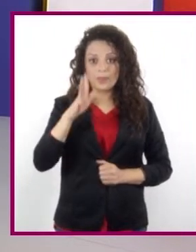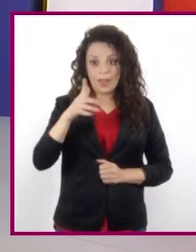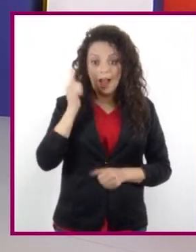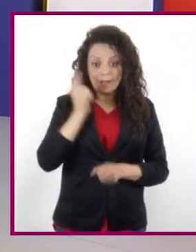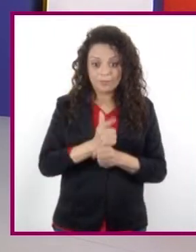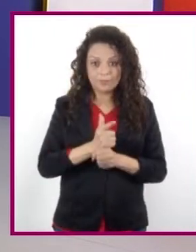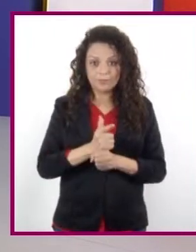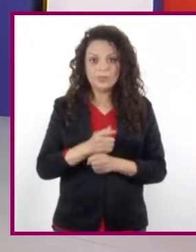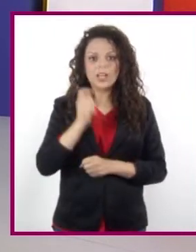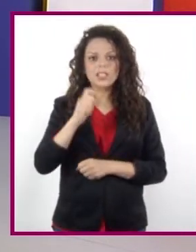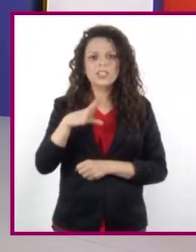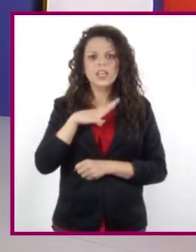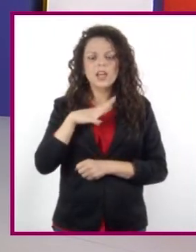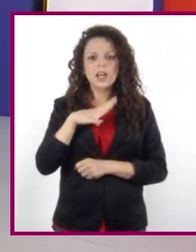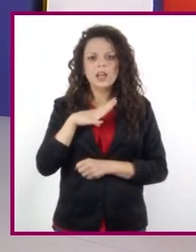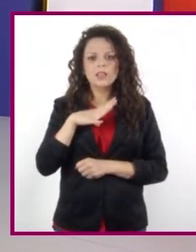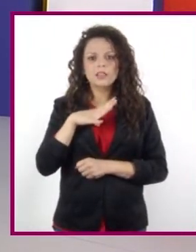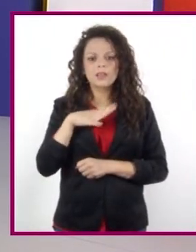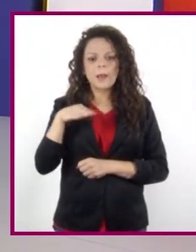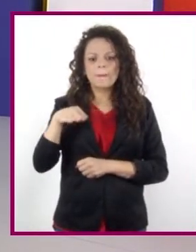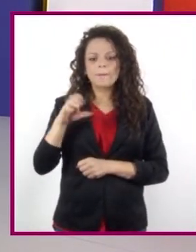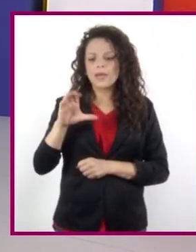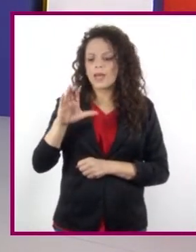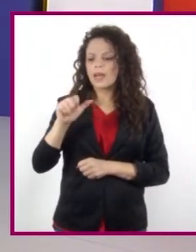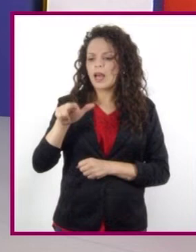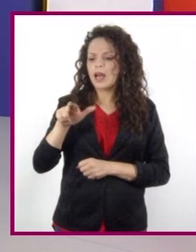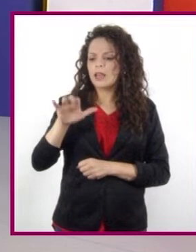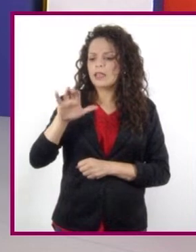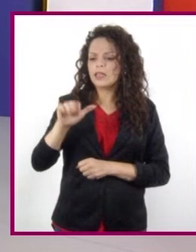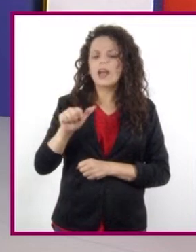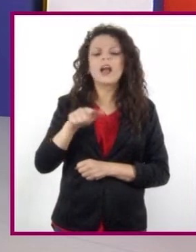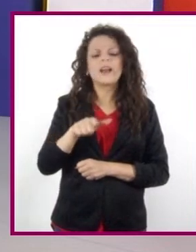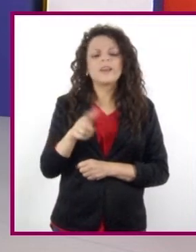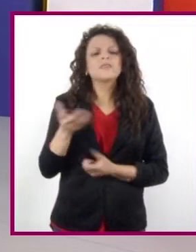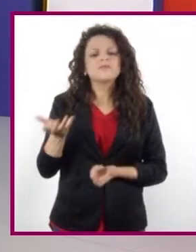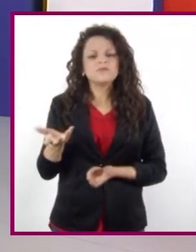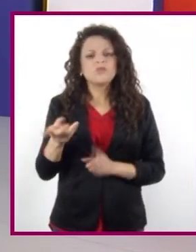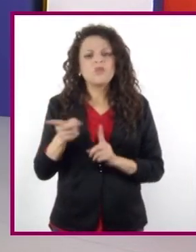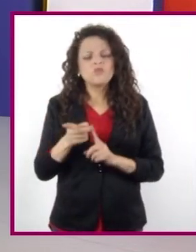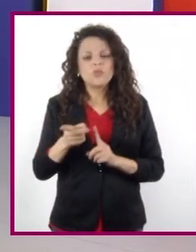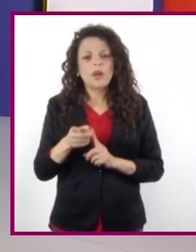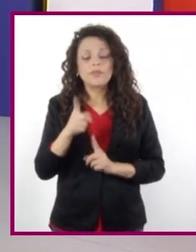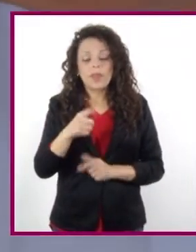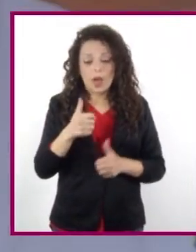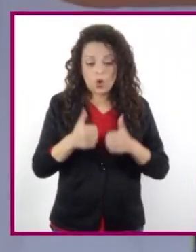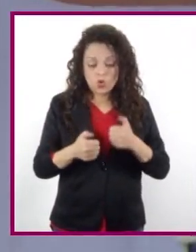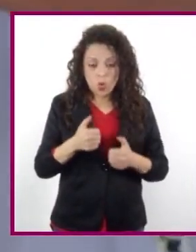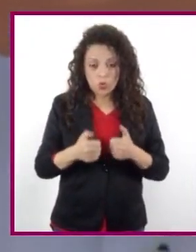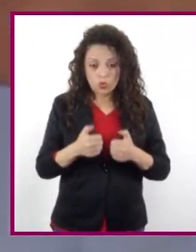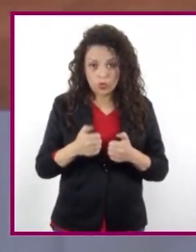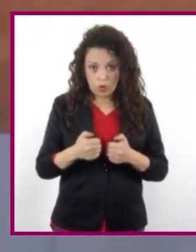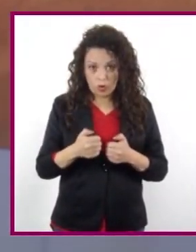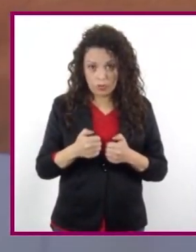una parte mecánica. ¿En qué caso? Bueno, nuestro control y la mayoría de